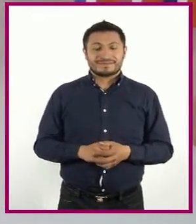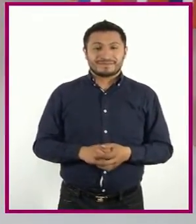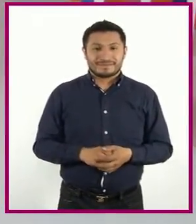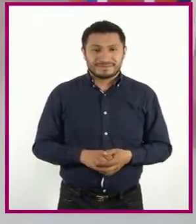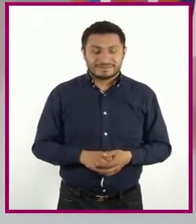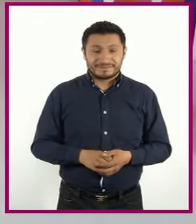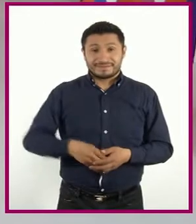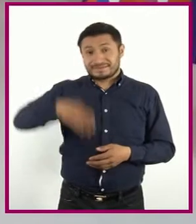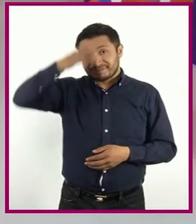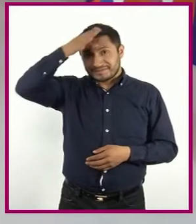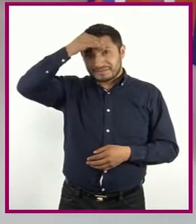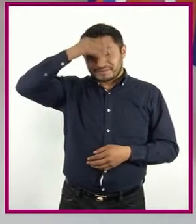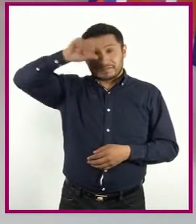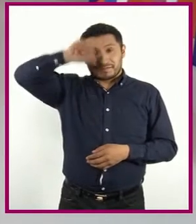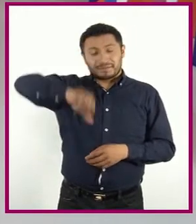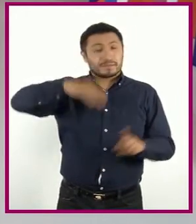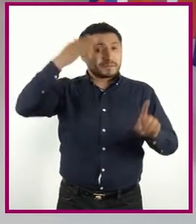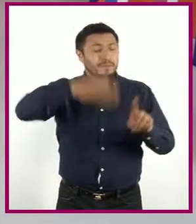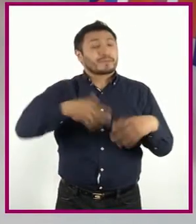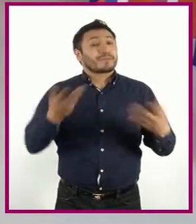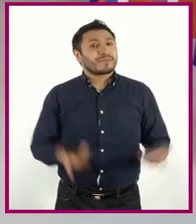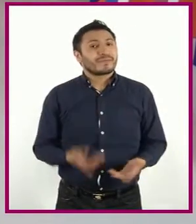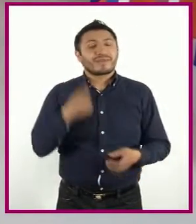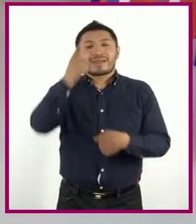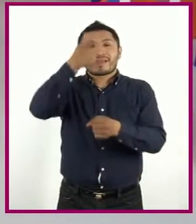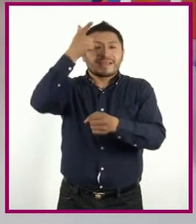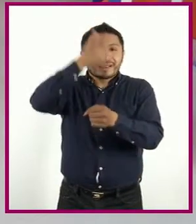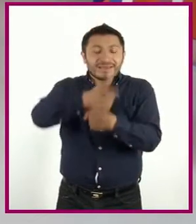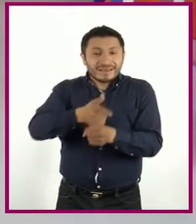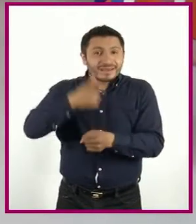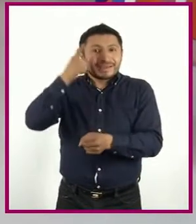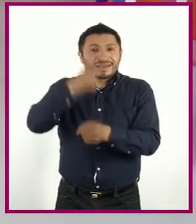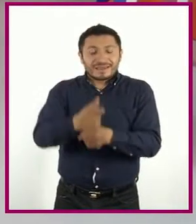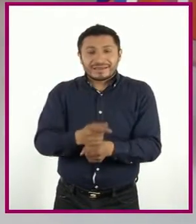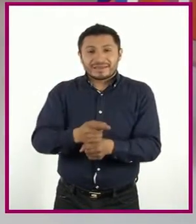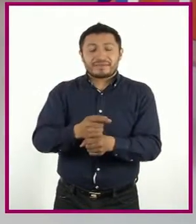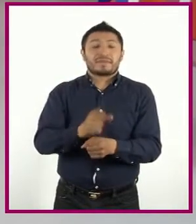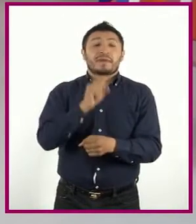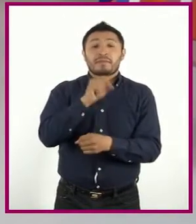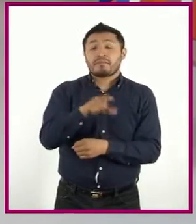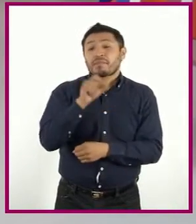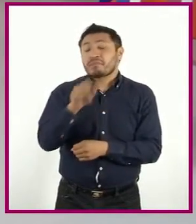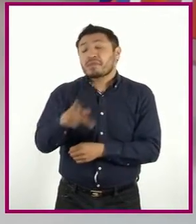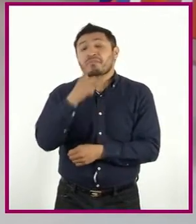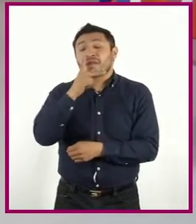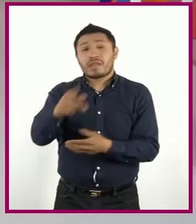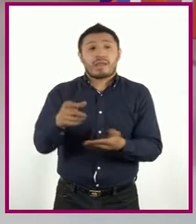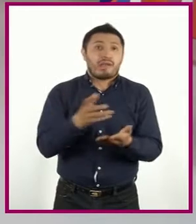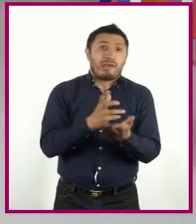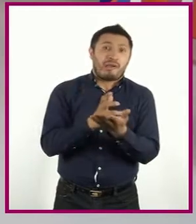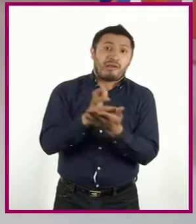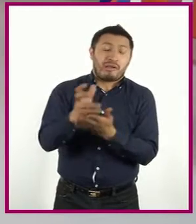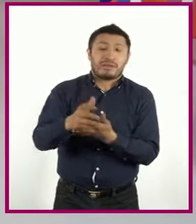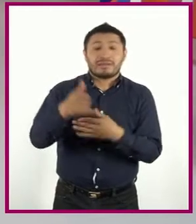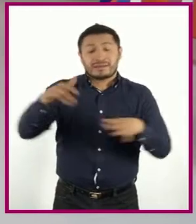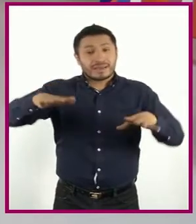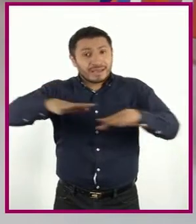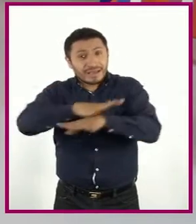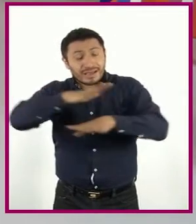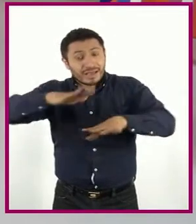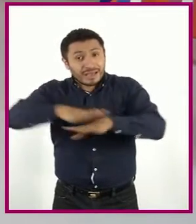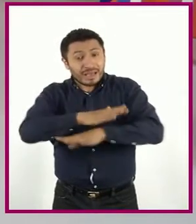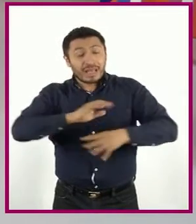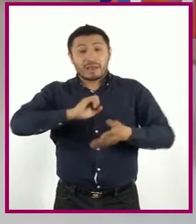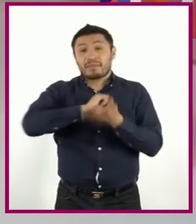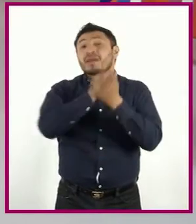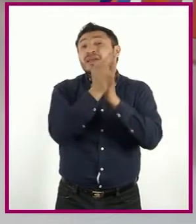Nuestro aprendizaje esperado es: identifica las repeticiones excesivas y las evita mediante la sustitución léxica y